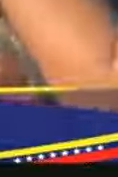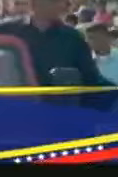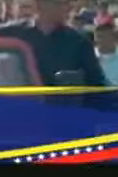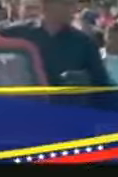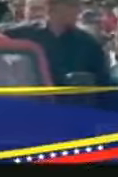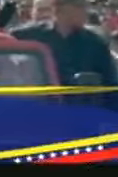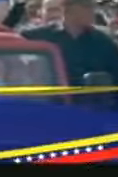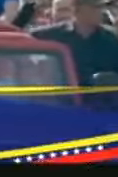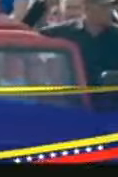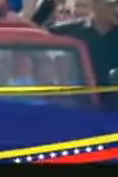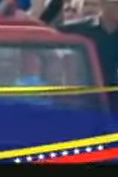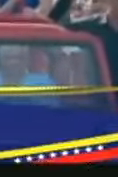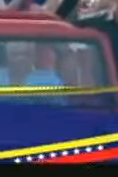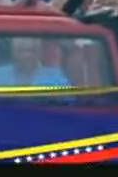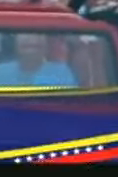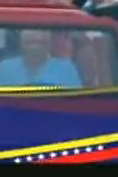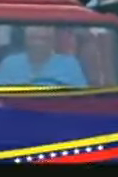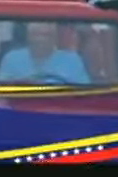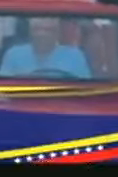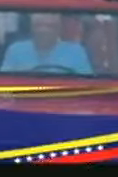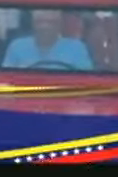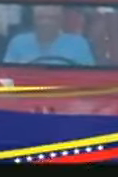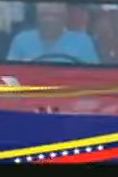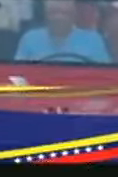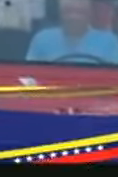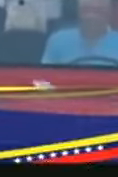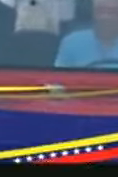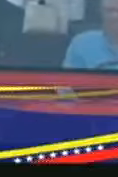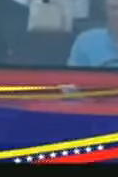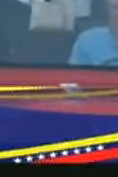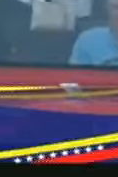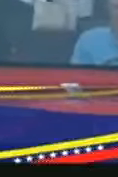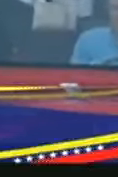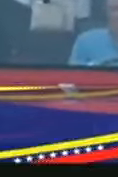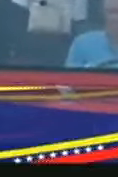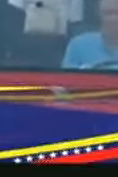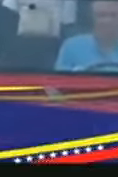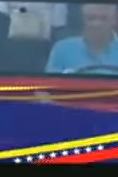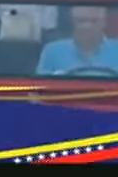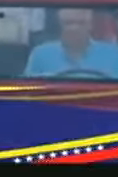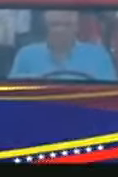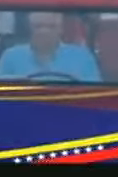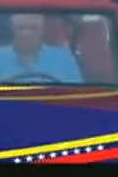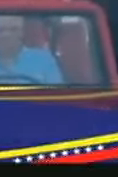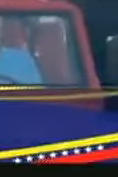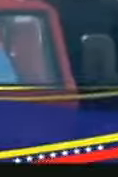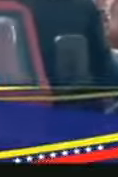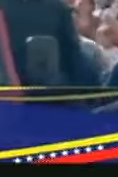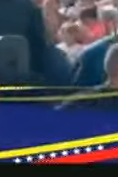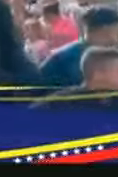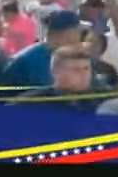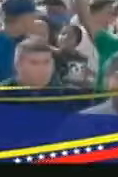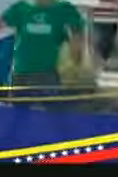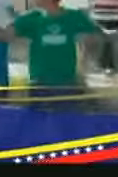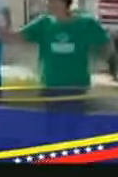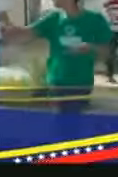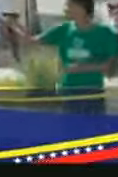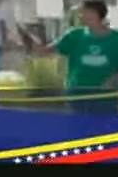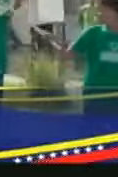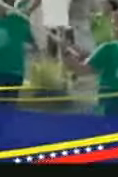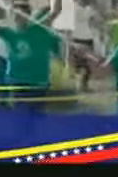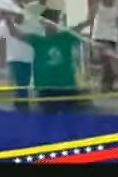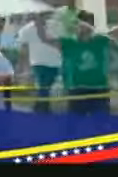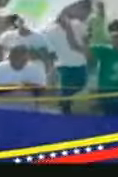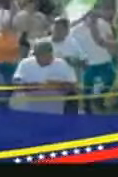vigentes gracias a la lealtad del presidente Nicolás Maduro, que ha seguido de cerca cada detalle y cada política